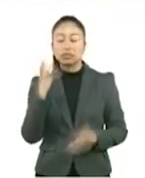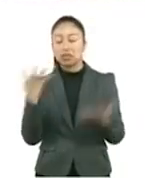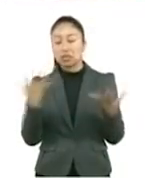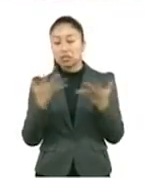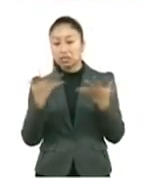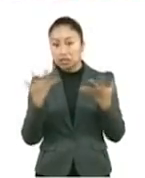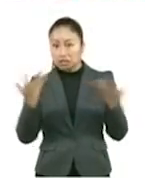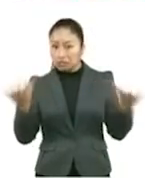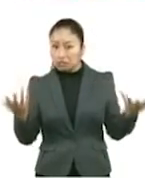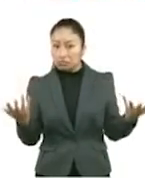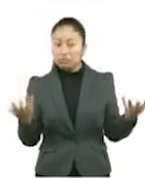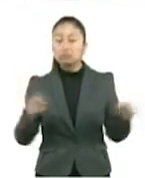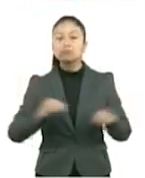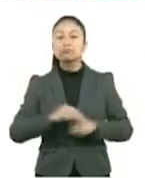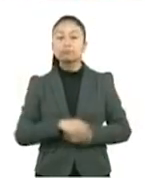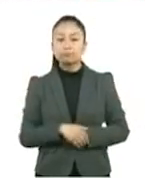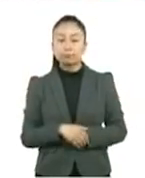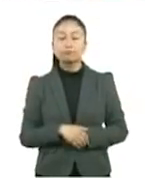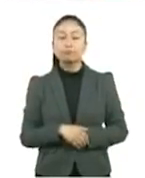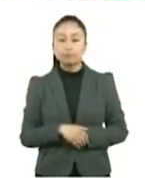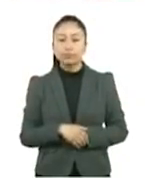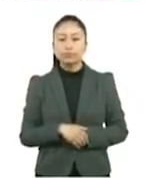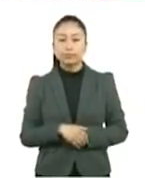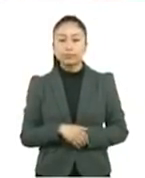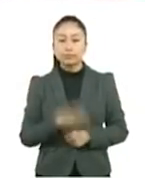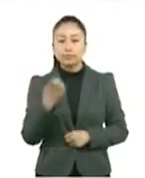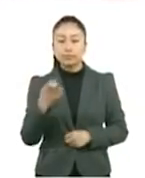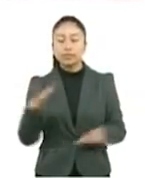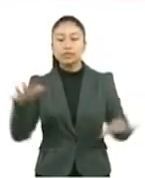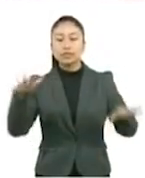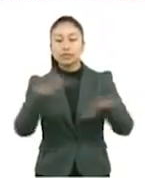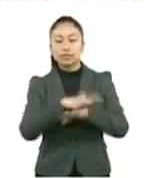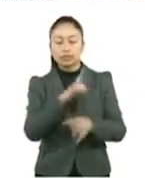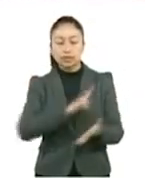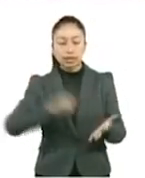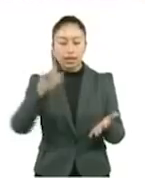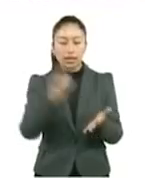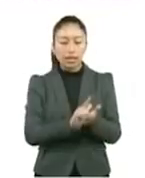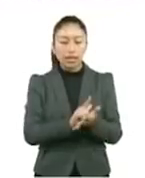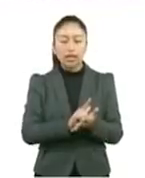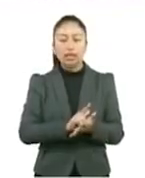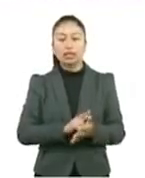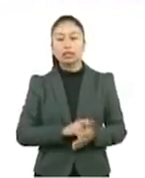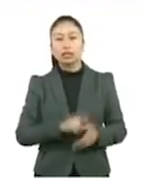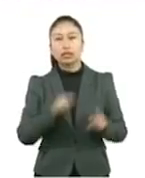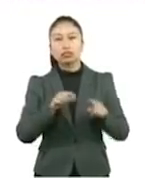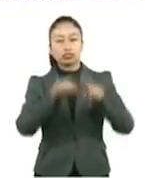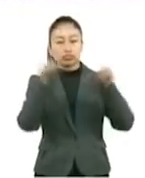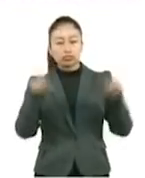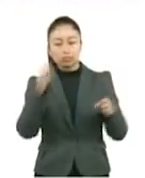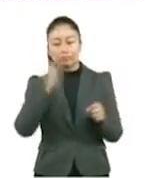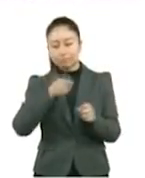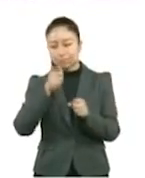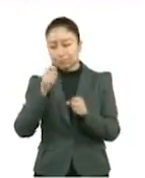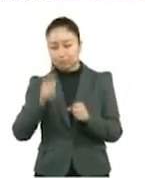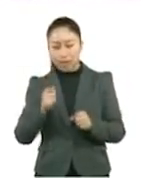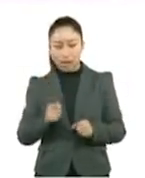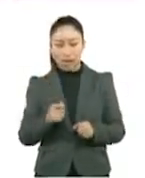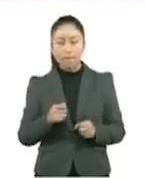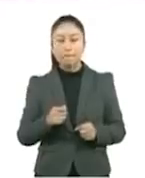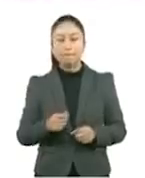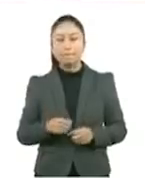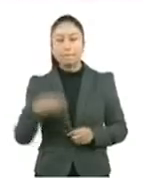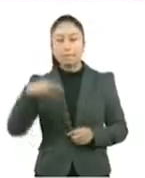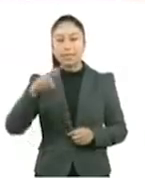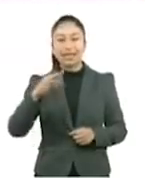Senadores. Es el cambio a la ley minera para que se haga una empresa.